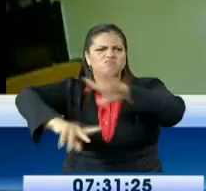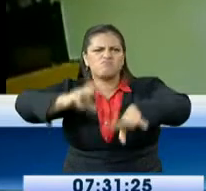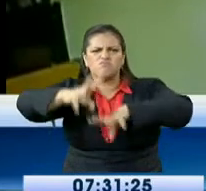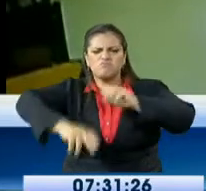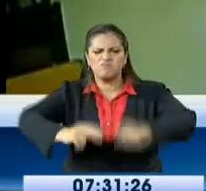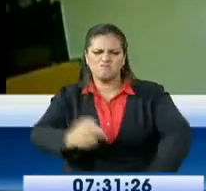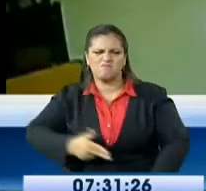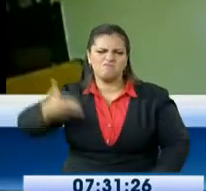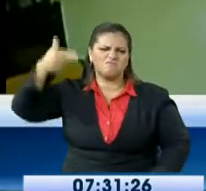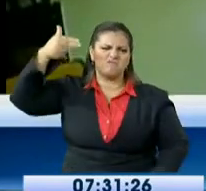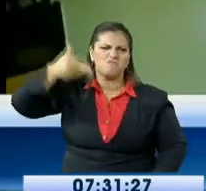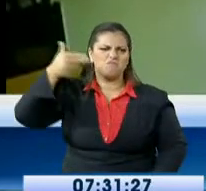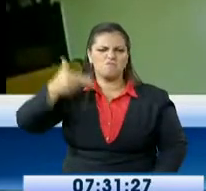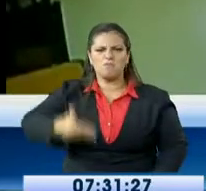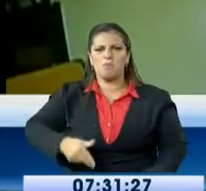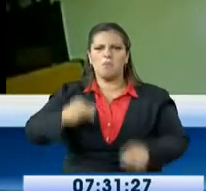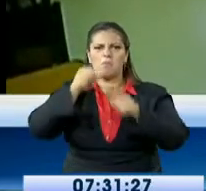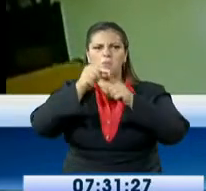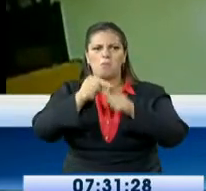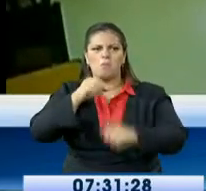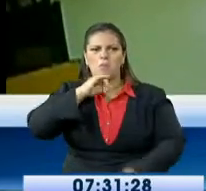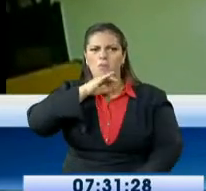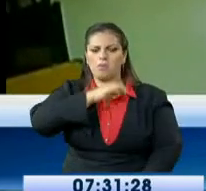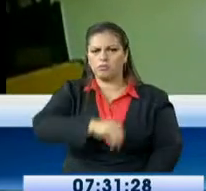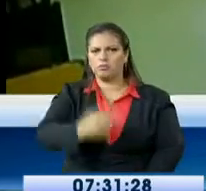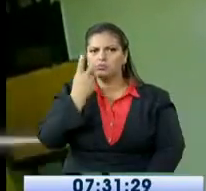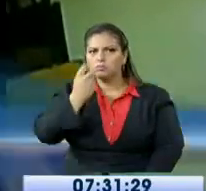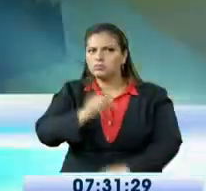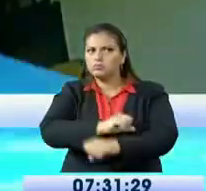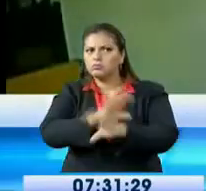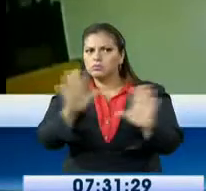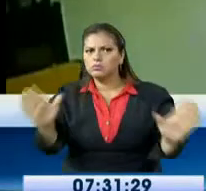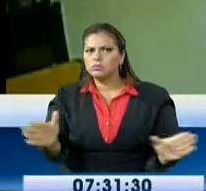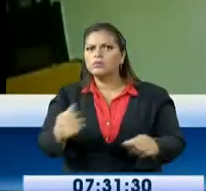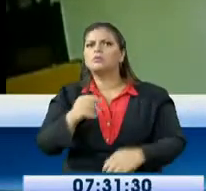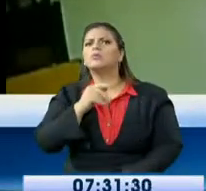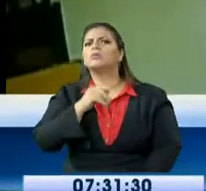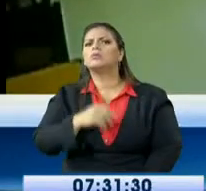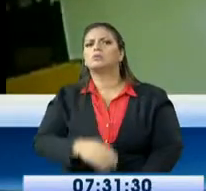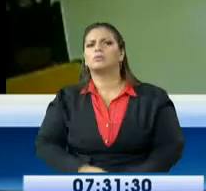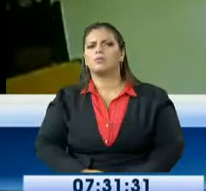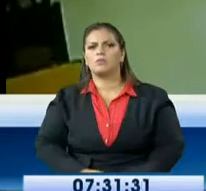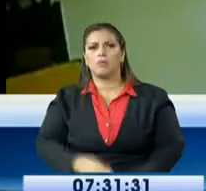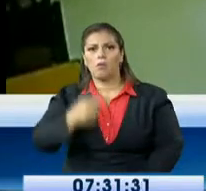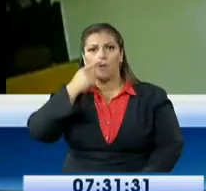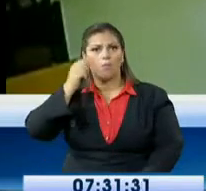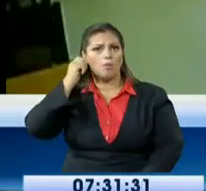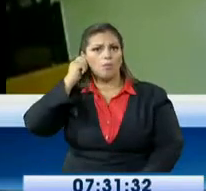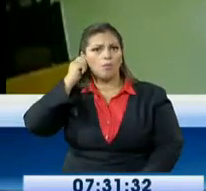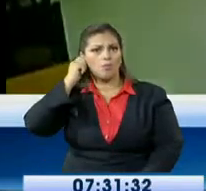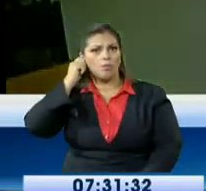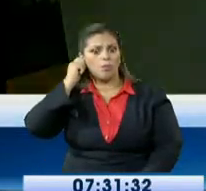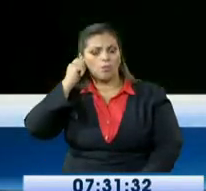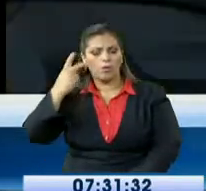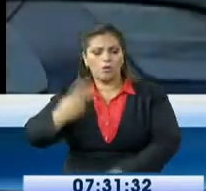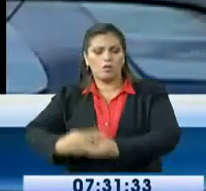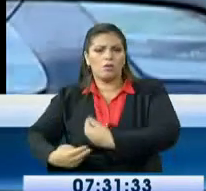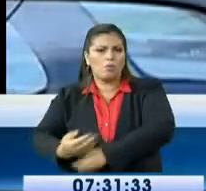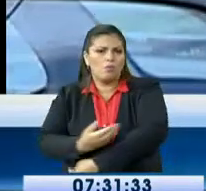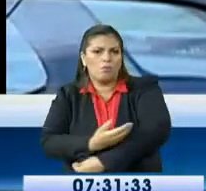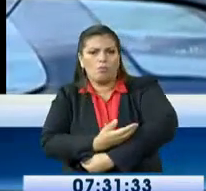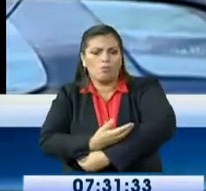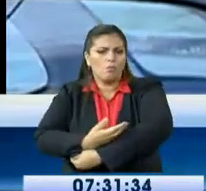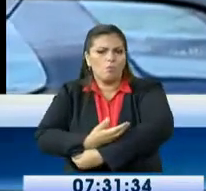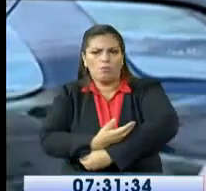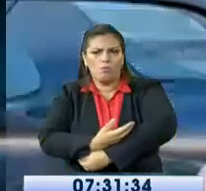en el lugar. En el video se puede apreciar que los primeros en ser revisados es una pareja con un niño en brazos. Ellos lo que hacen